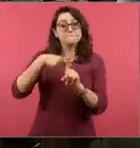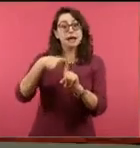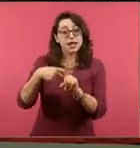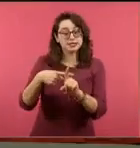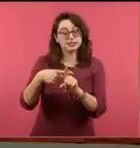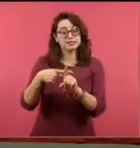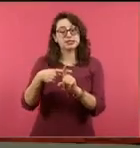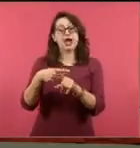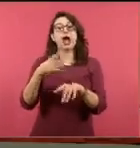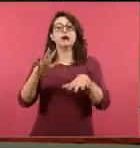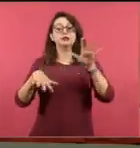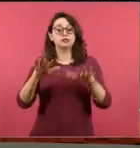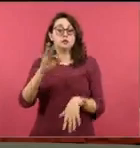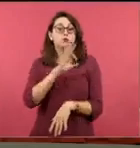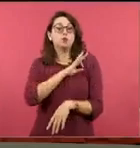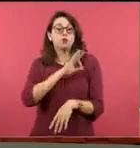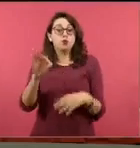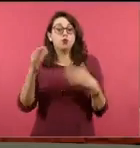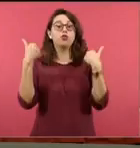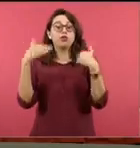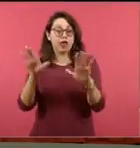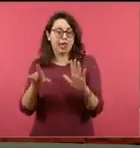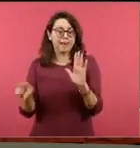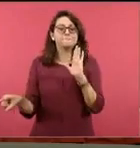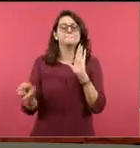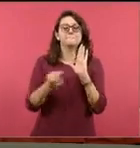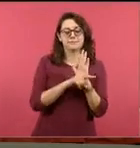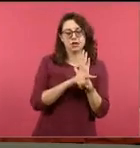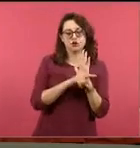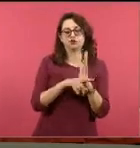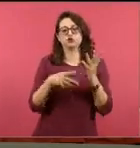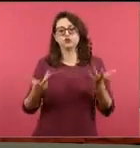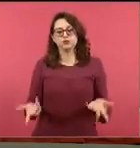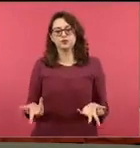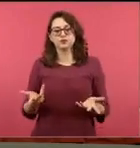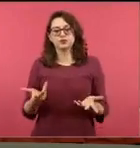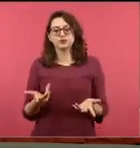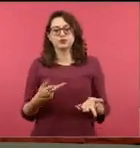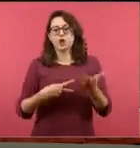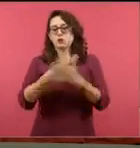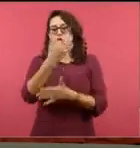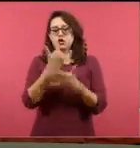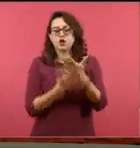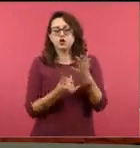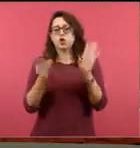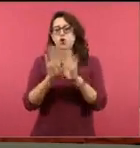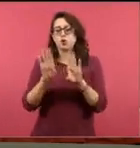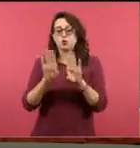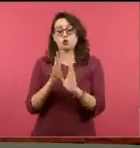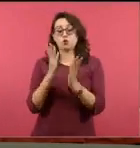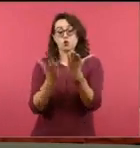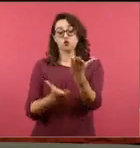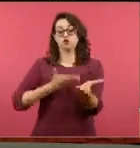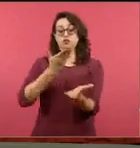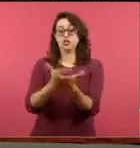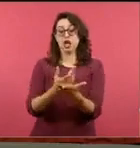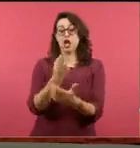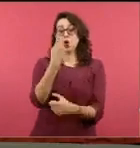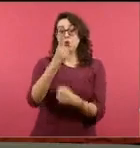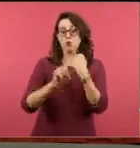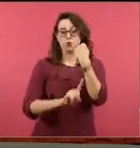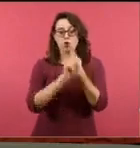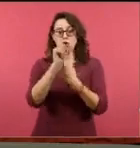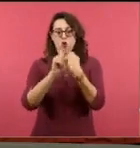es importante mencionar que se hace una búsqueda de información, se busca una situación problemática o la problematizamos, identificamos las